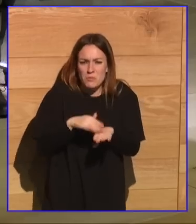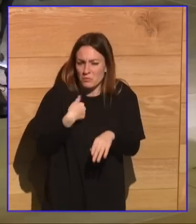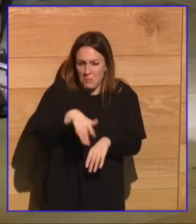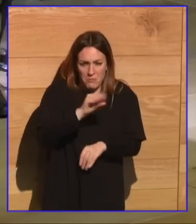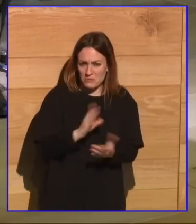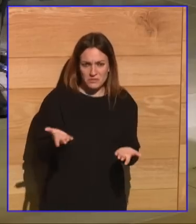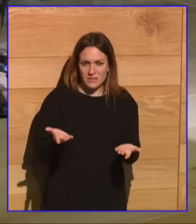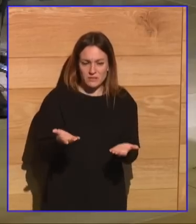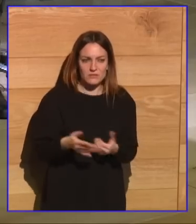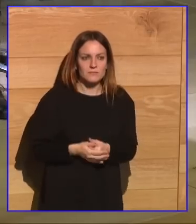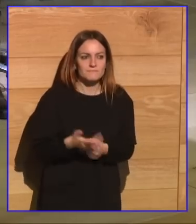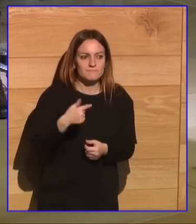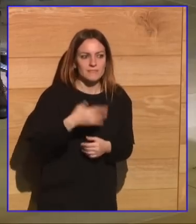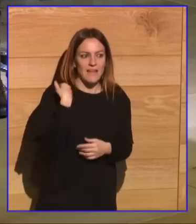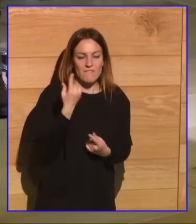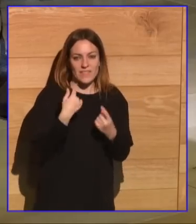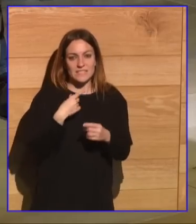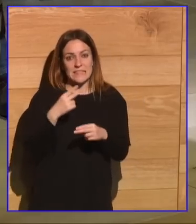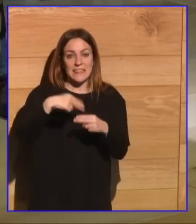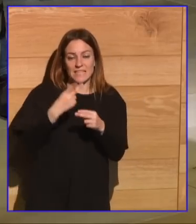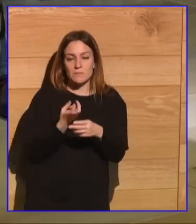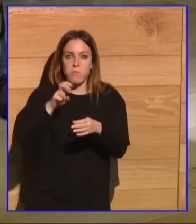subía a un taxi, dice, yo soy el de...